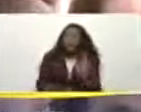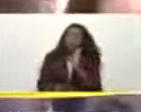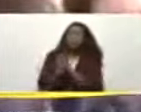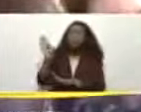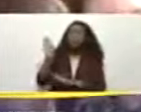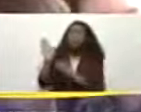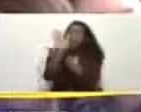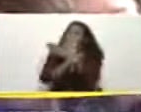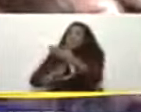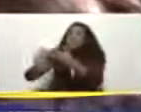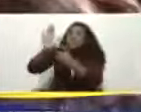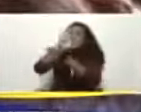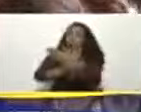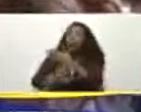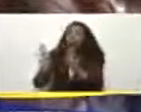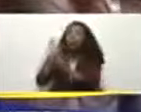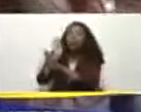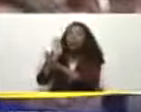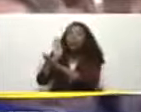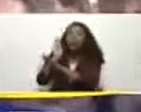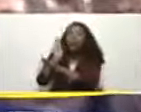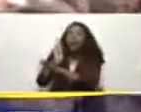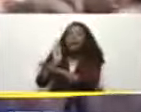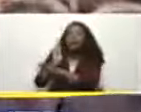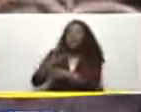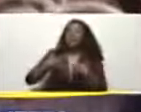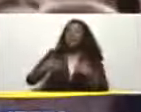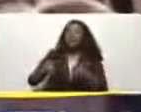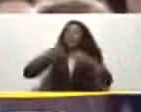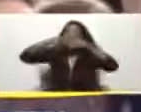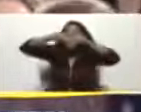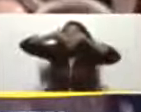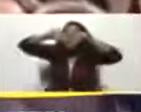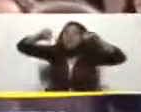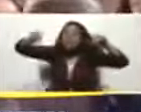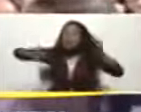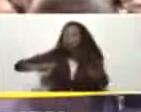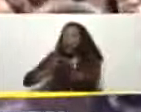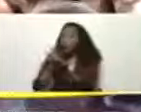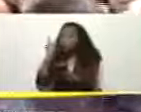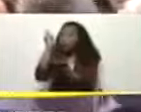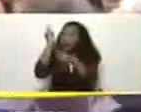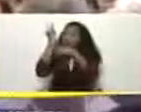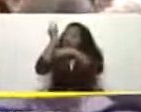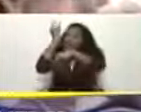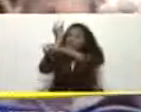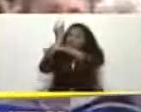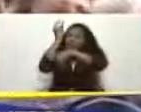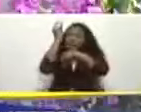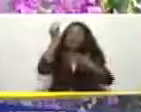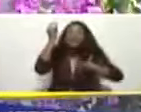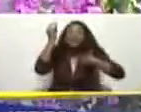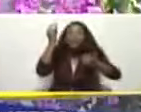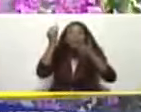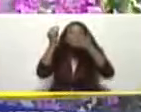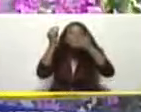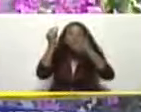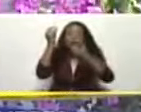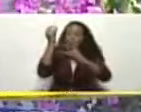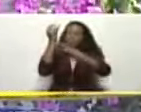en la preservación de la salud de la tierra, preservar la tierra,